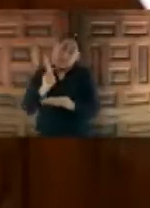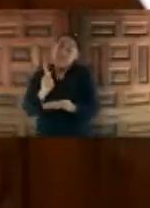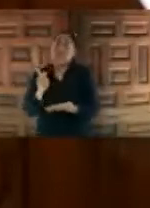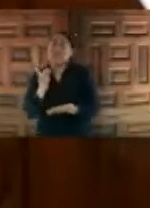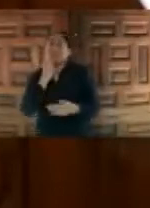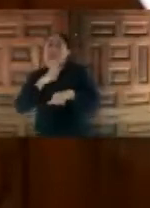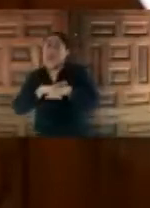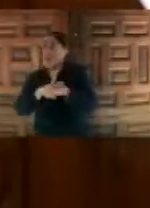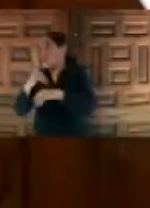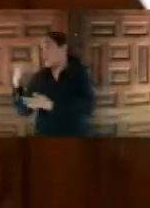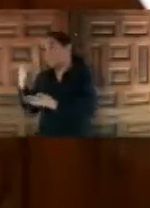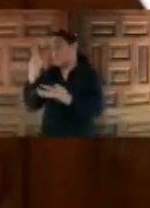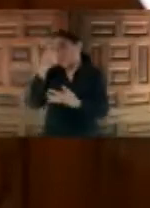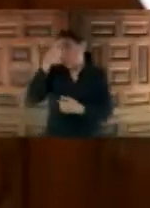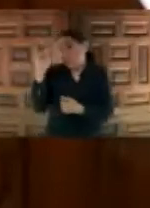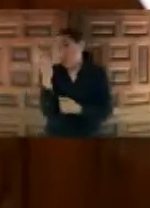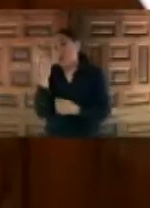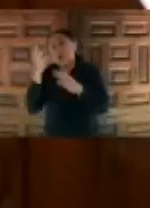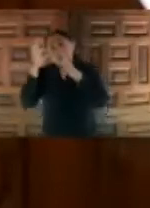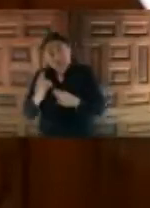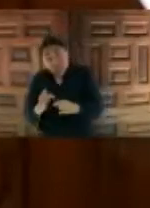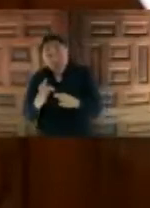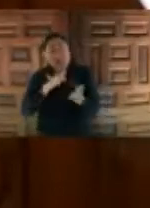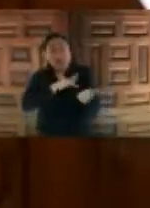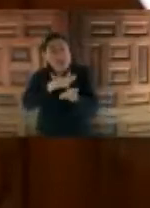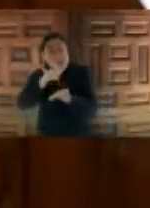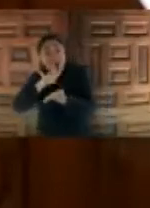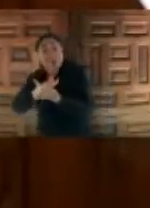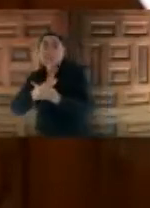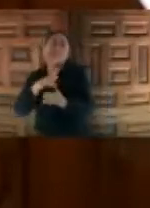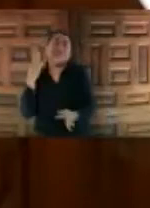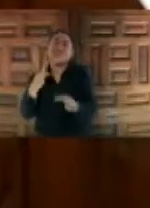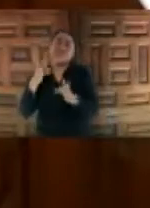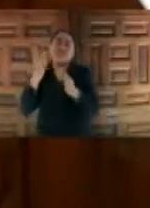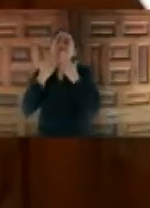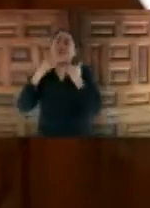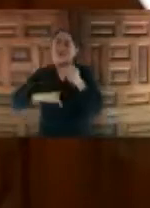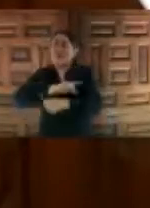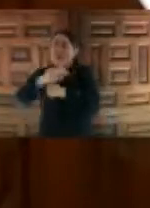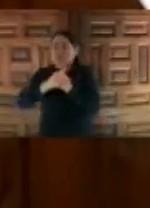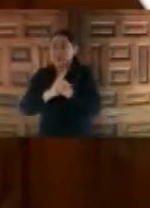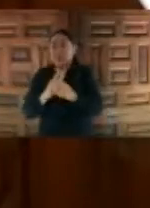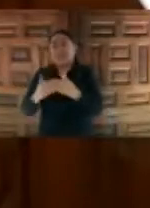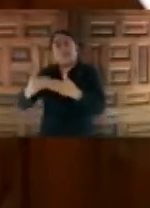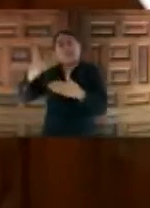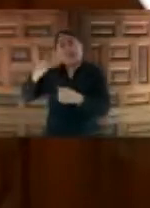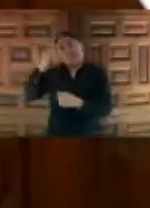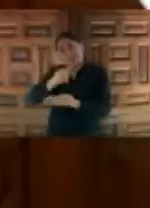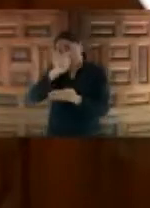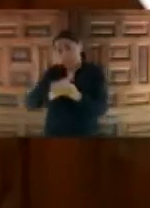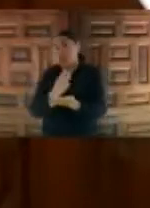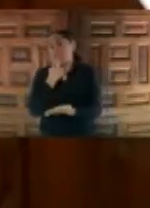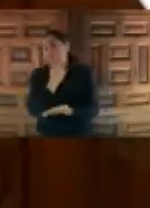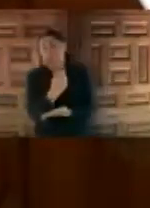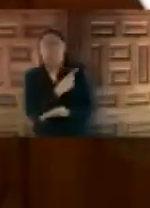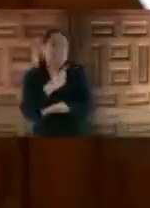el financiamiento de la educación superior es la promesa incumplida a este país, ¿no? Hay una, en la ley desde hace mucho tiempo se dice que